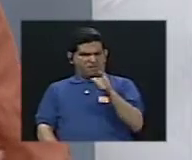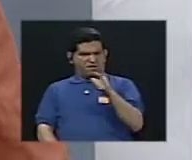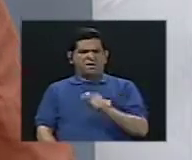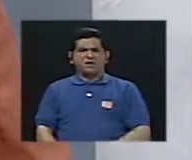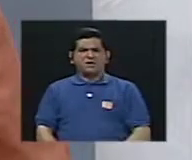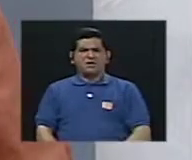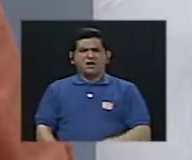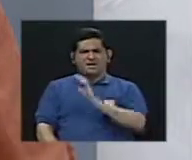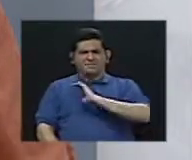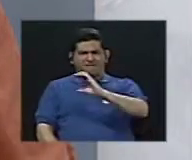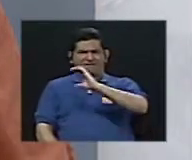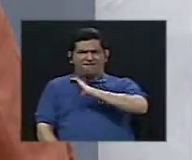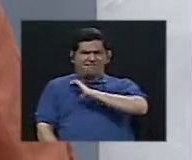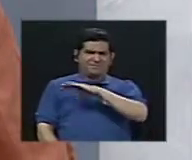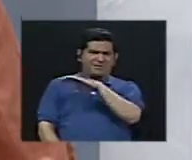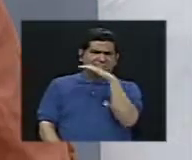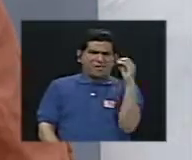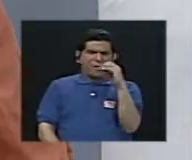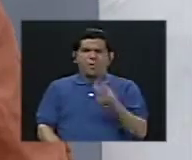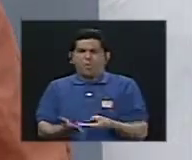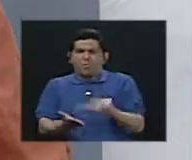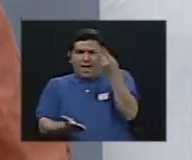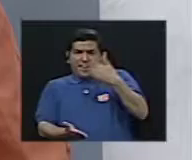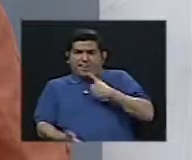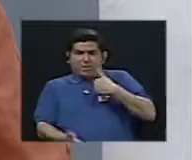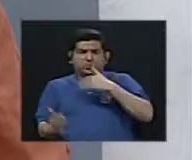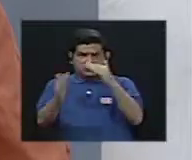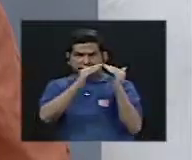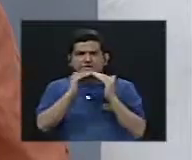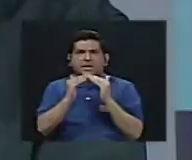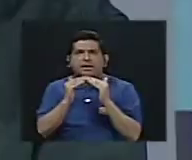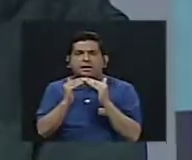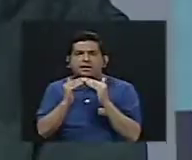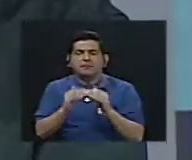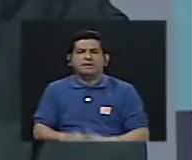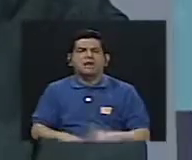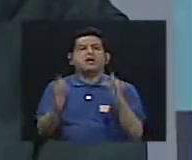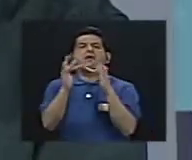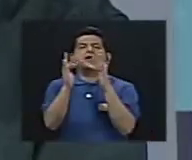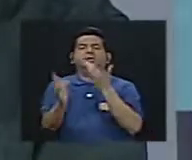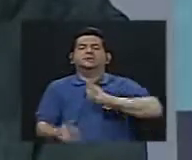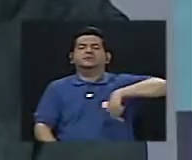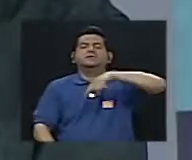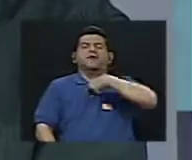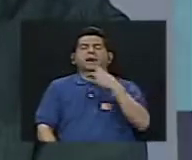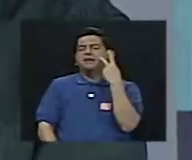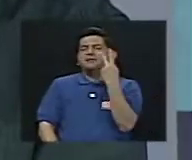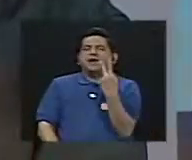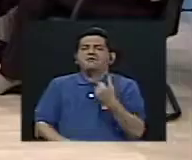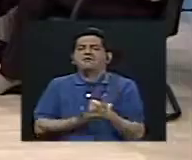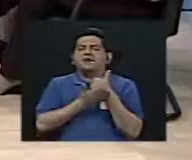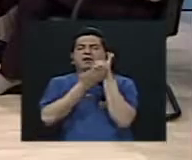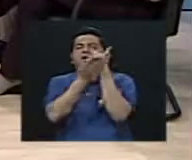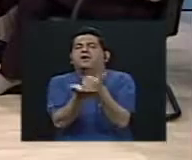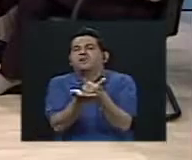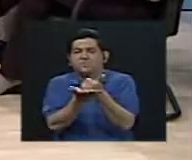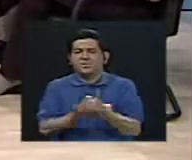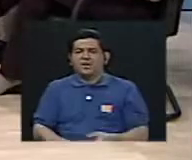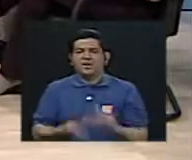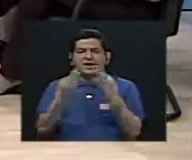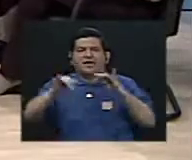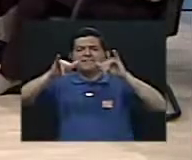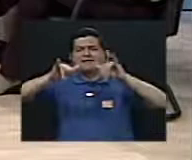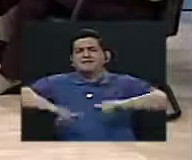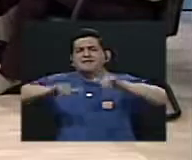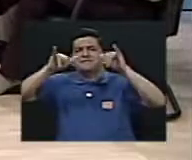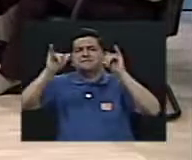de ciertas virtudes o de ciertas riquezas que tienen estas comunidades y contactan con nosotros para ver si podemos ayudarles a